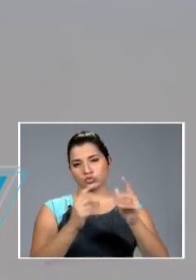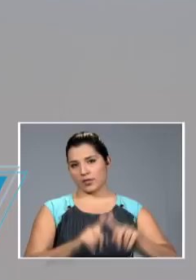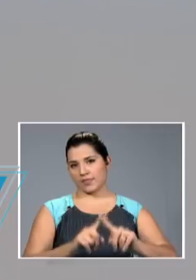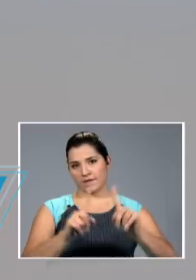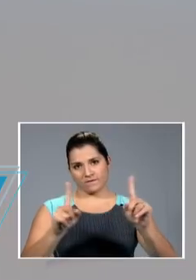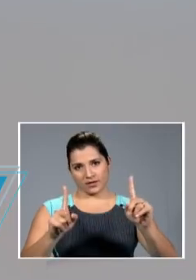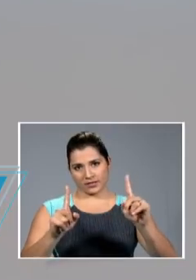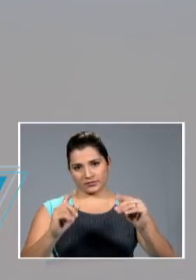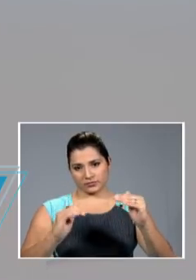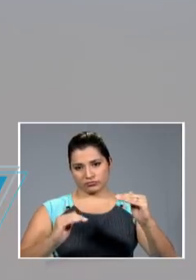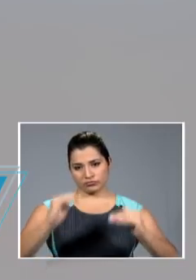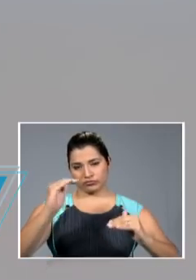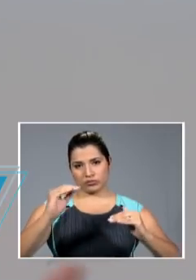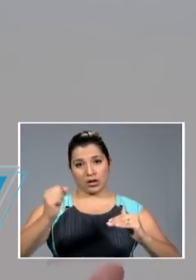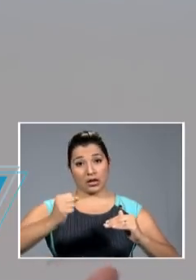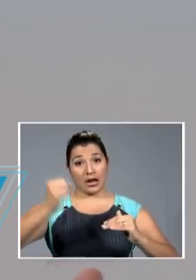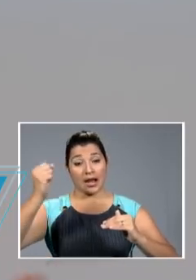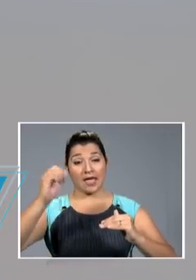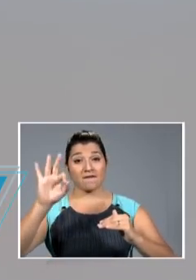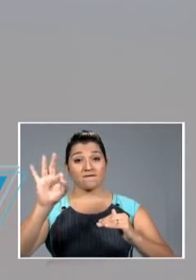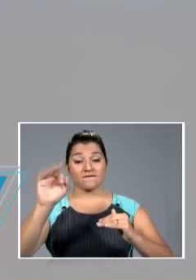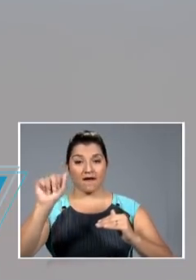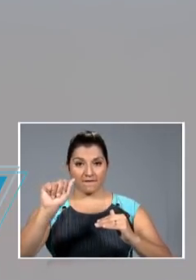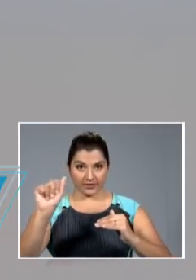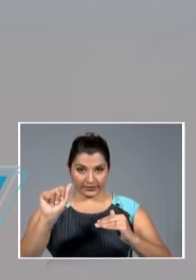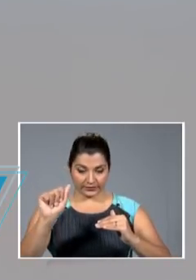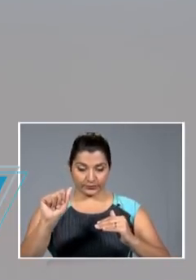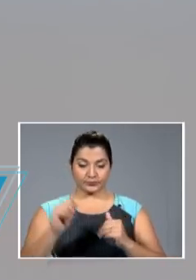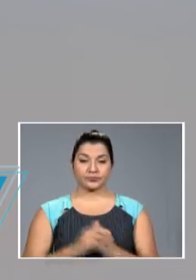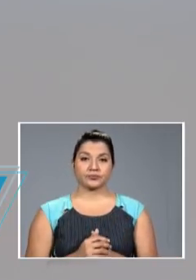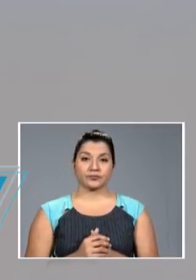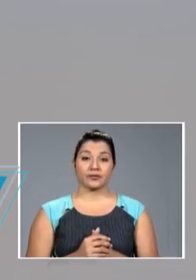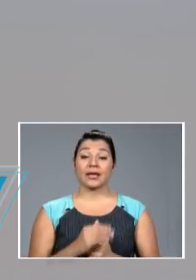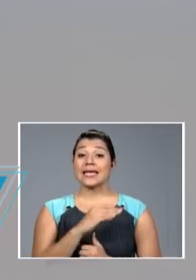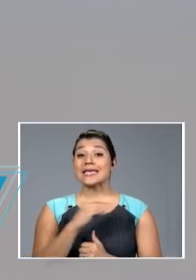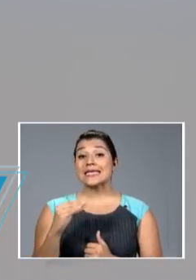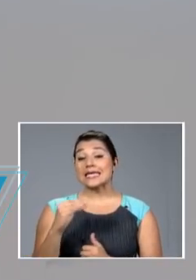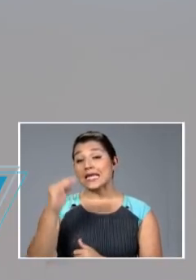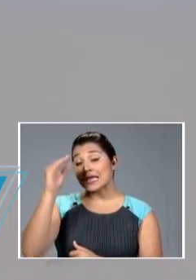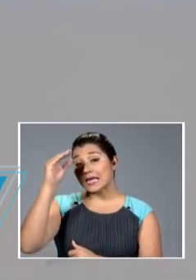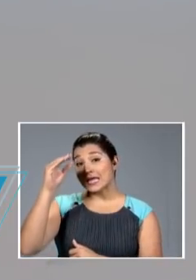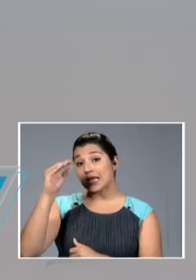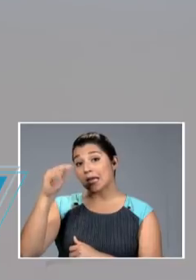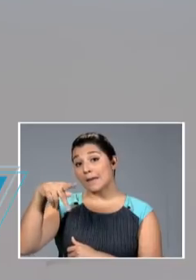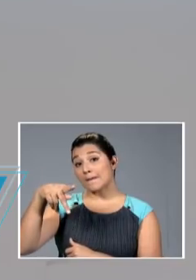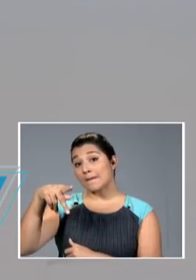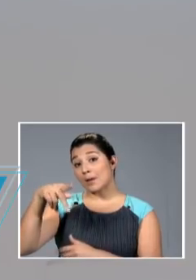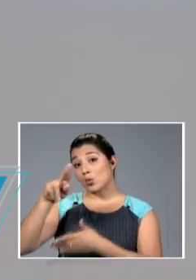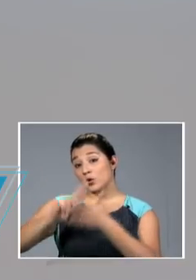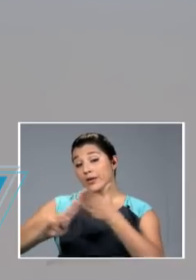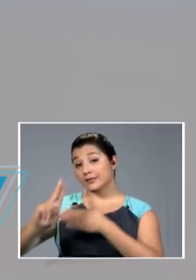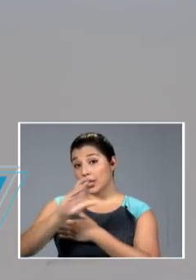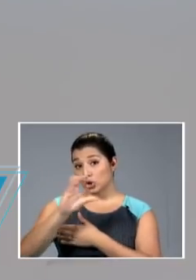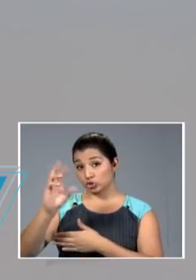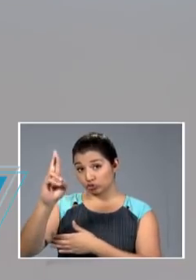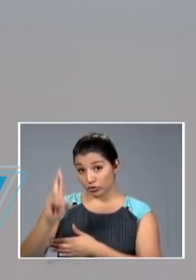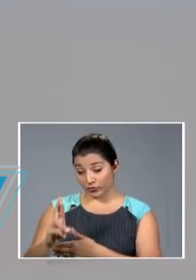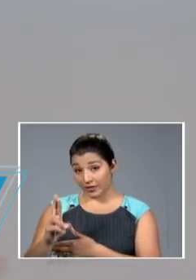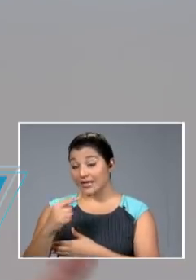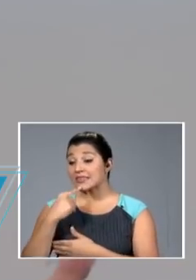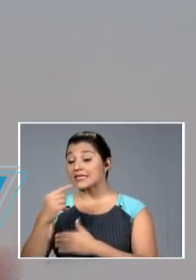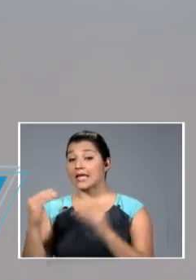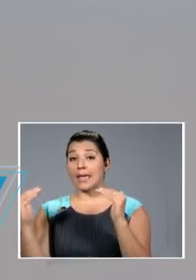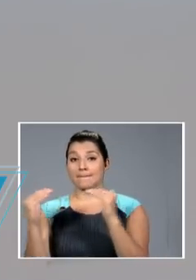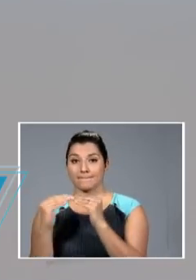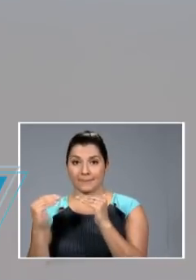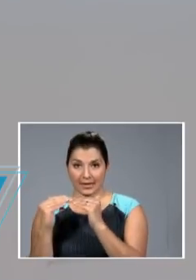a favor de don Fabricio Alvarado, y en el caso de la Universidad de Costa Rica plantea un